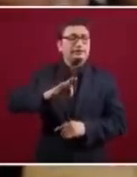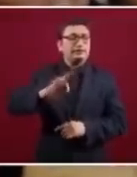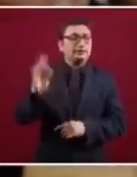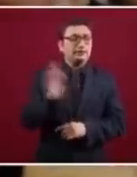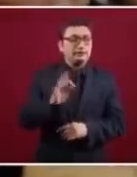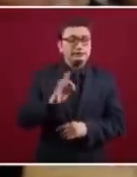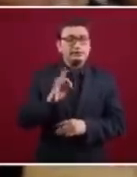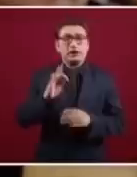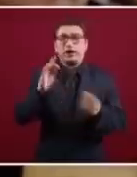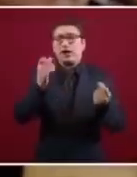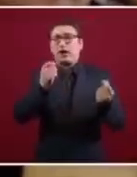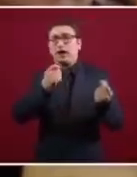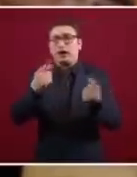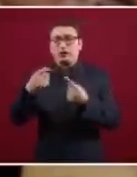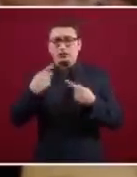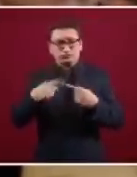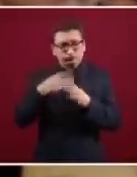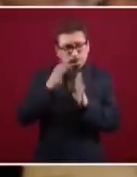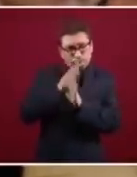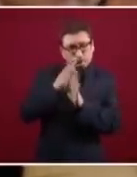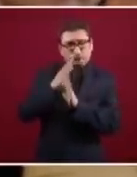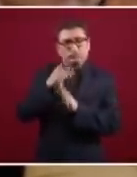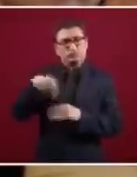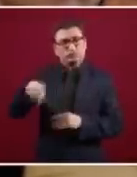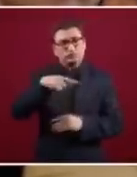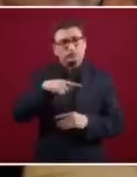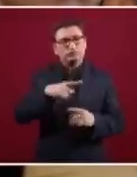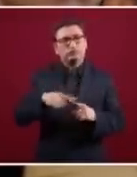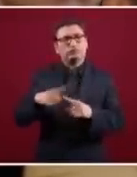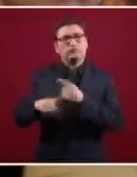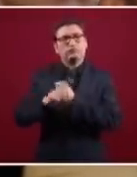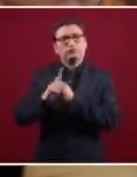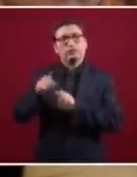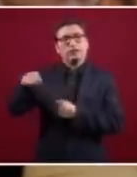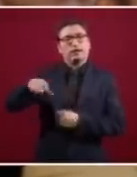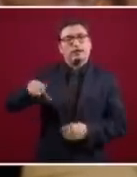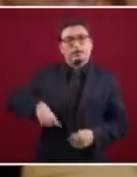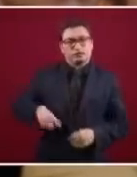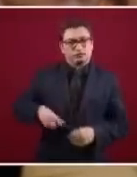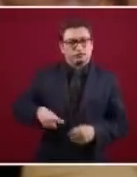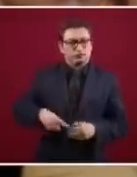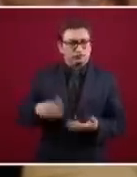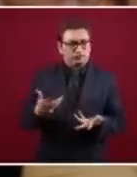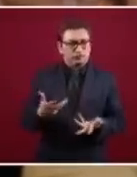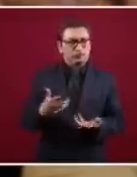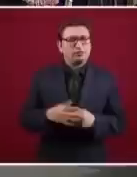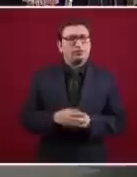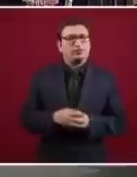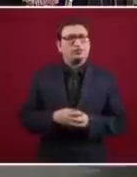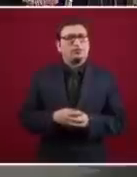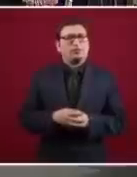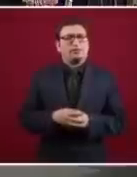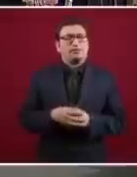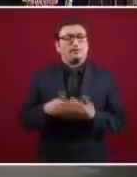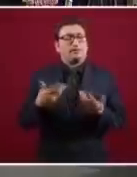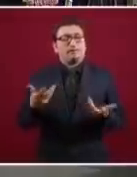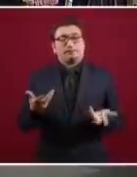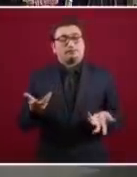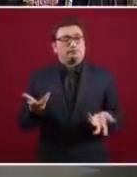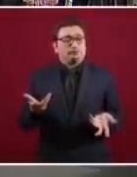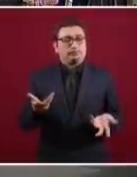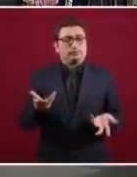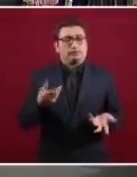que hay halcones así lo lo menciona en un gobierno que pues que